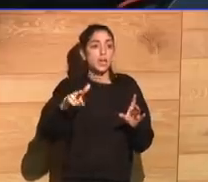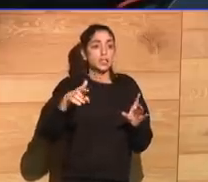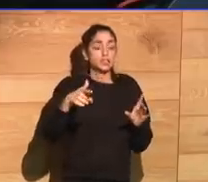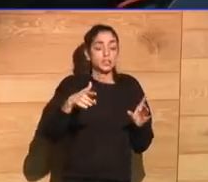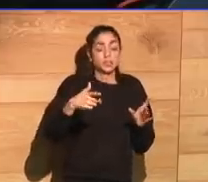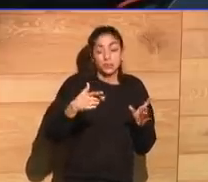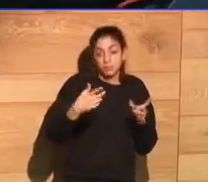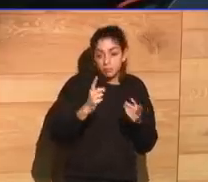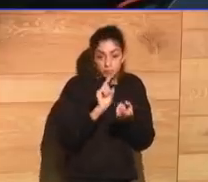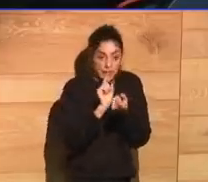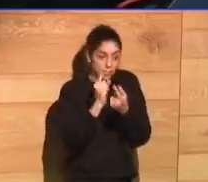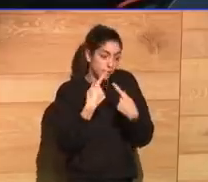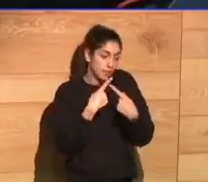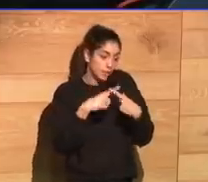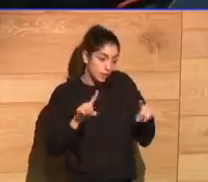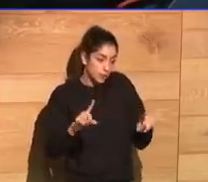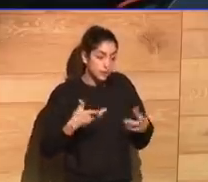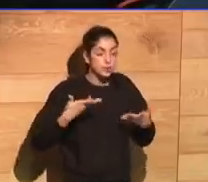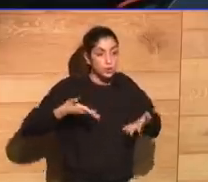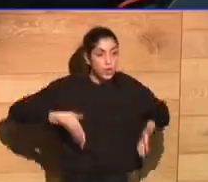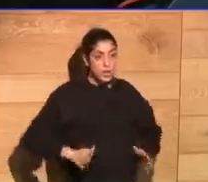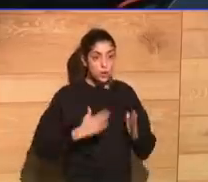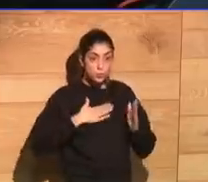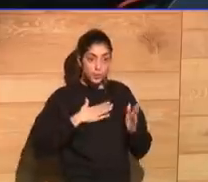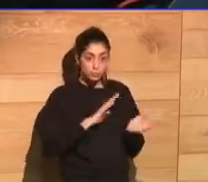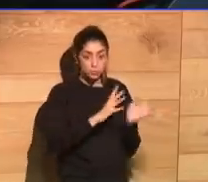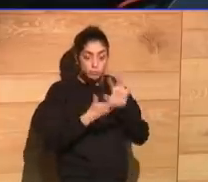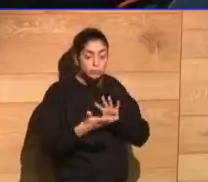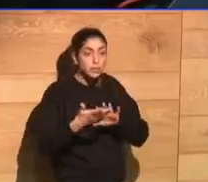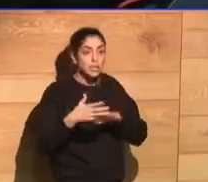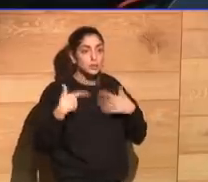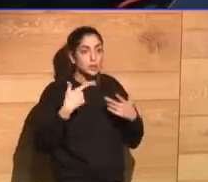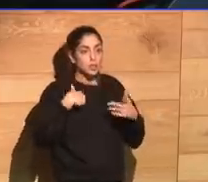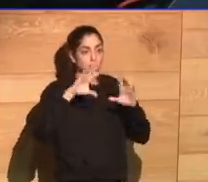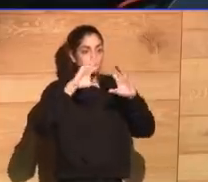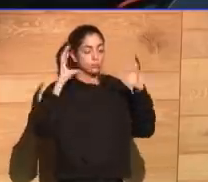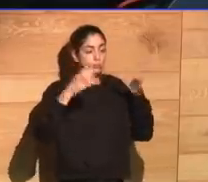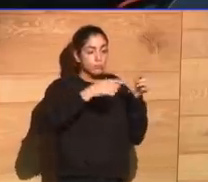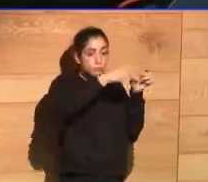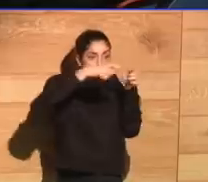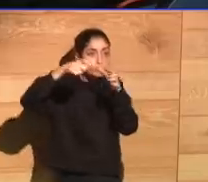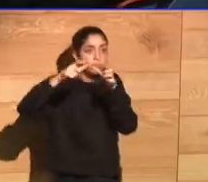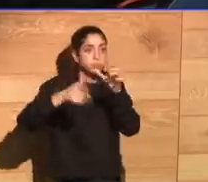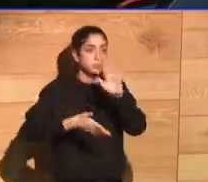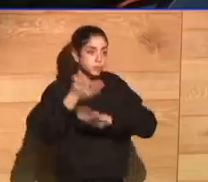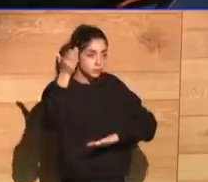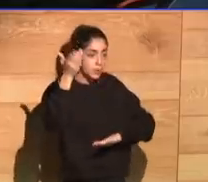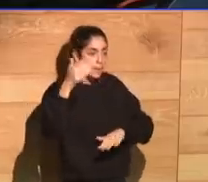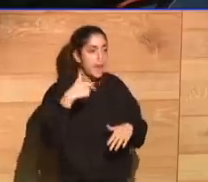le transformo en un ser humano y entonces ya le mando al espacio, en la nave y tal. Ahora quiero ver esa